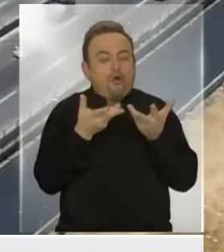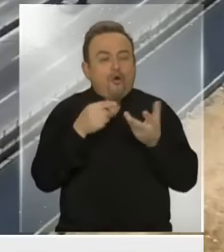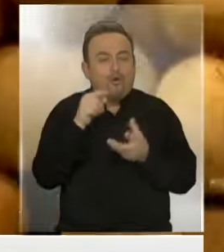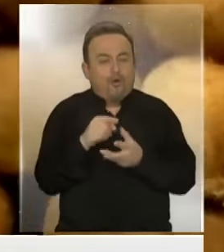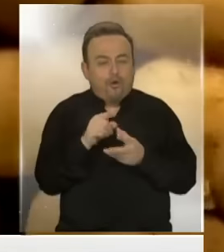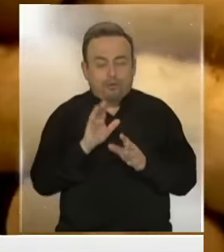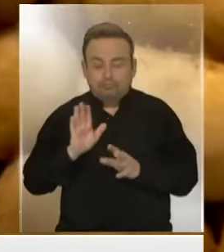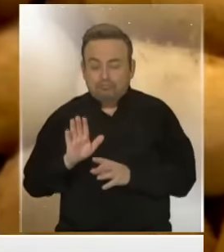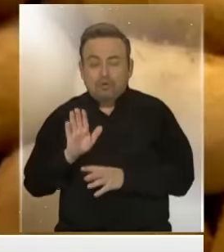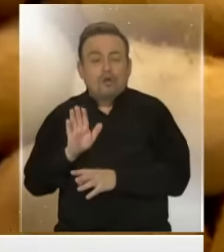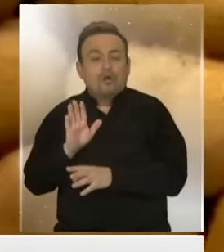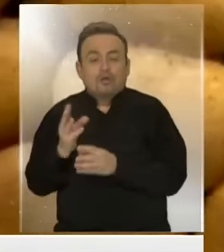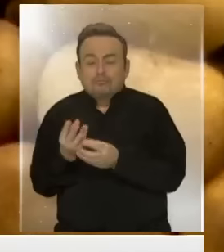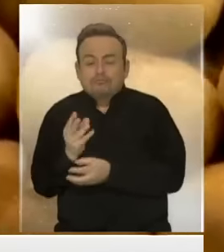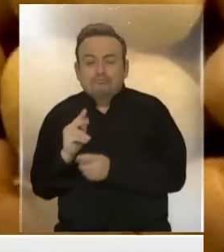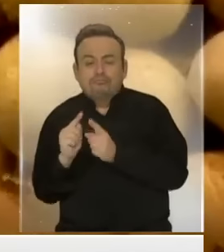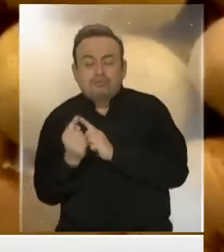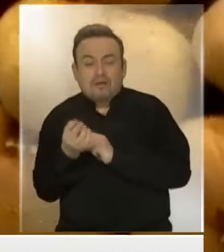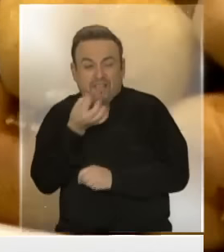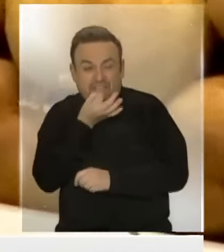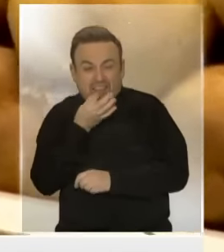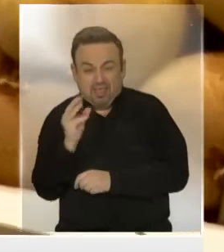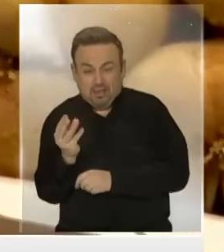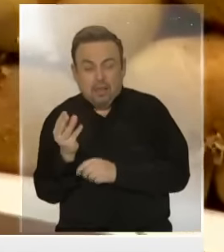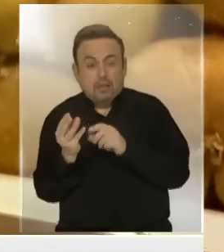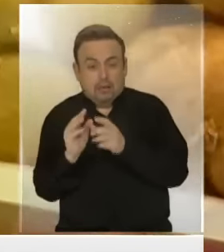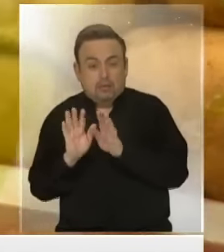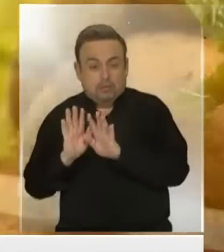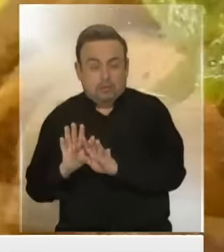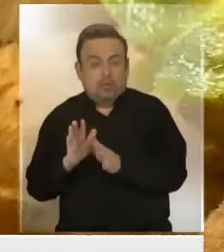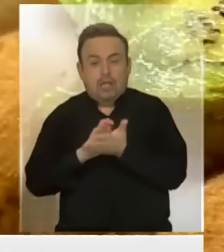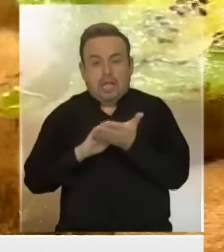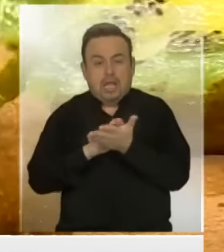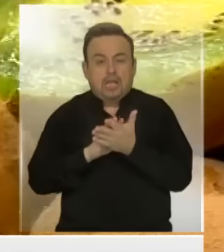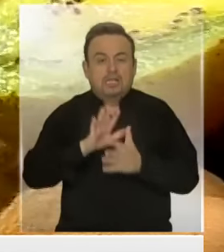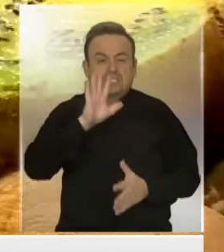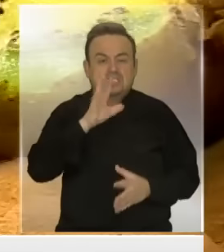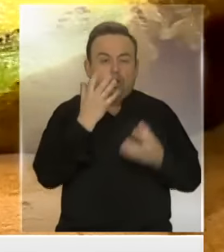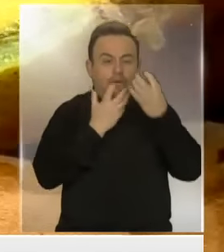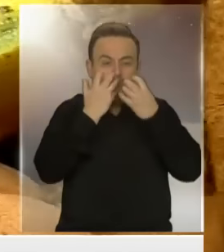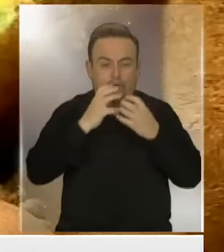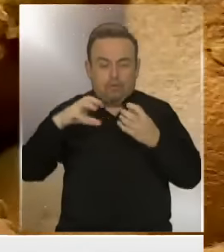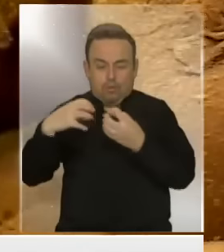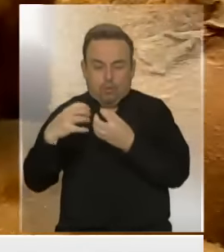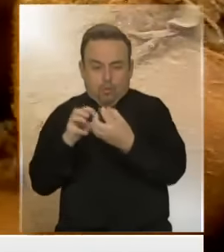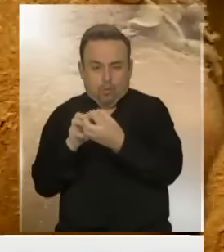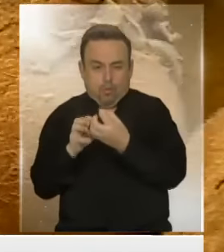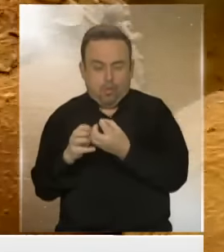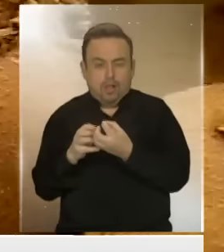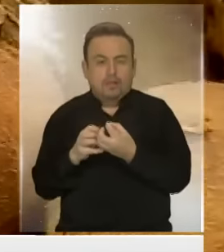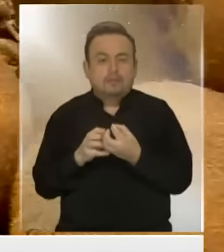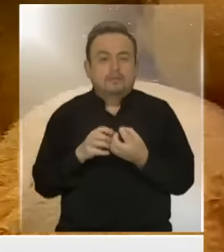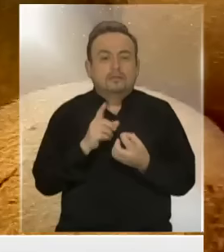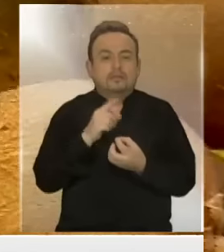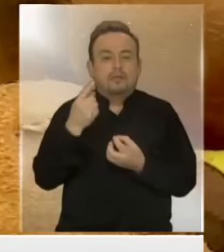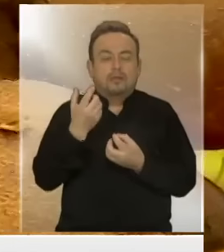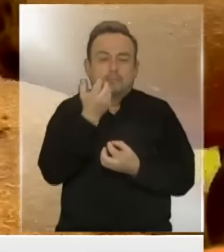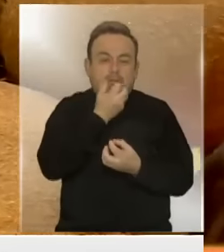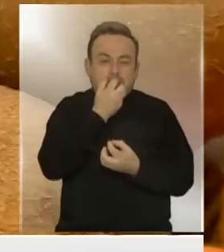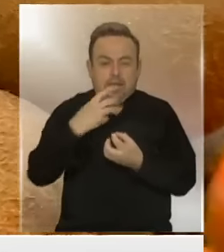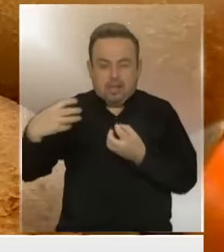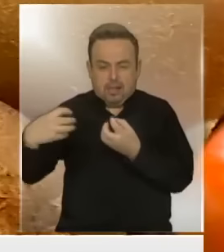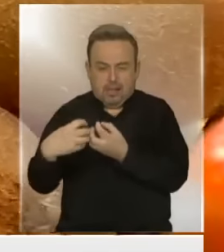de madurar el kiwi es colocar, por ejemplo, 5 frutas juntas a una